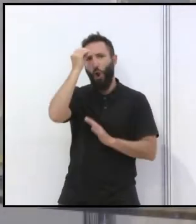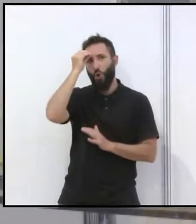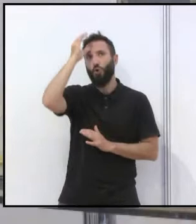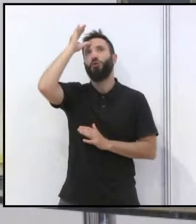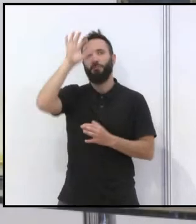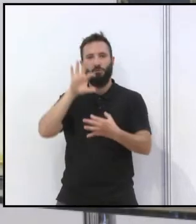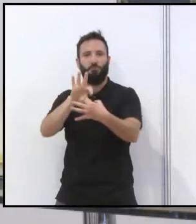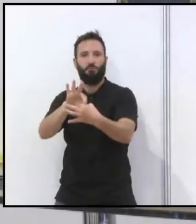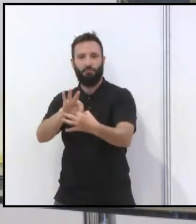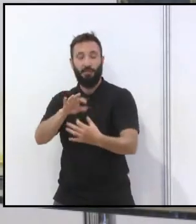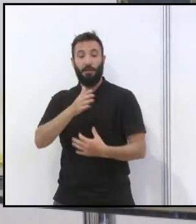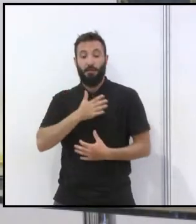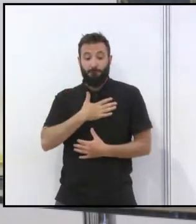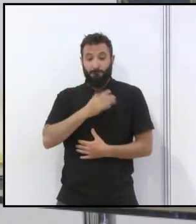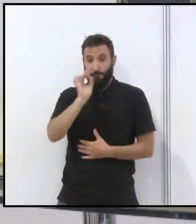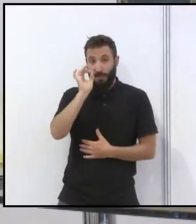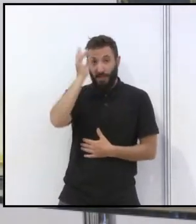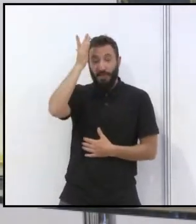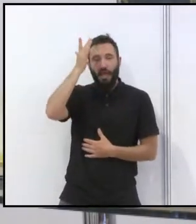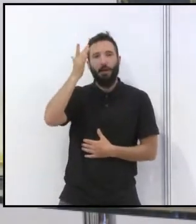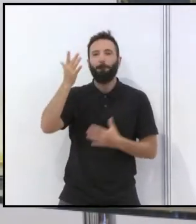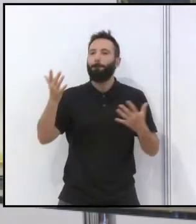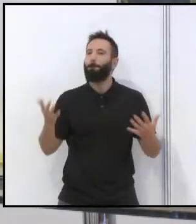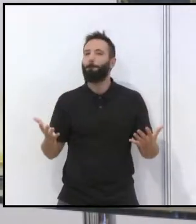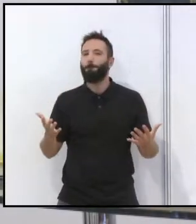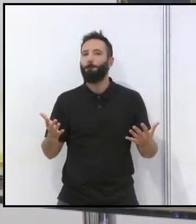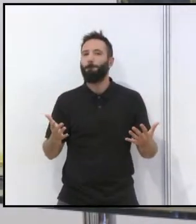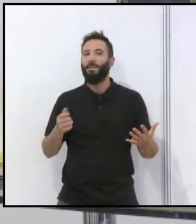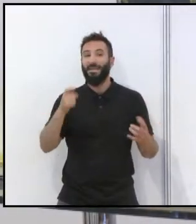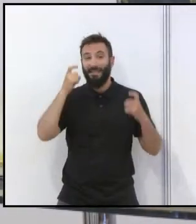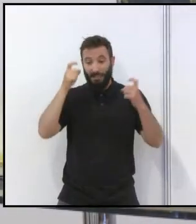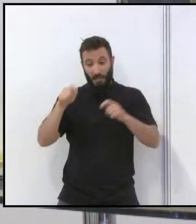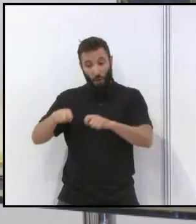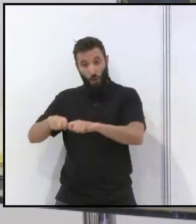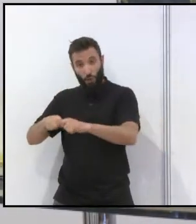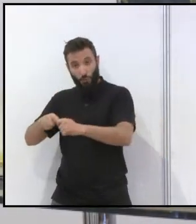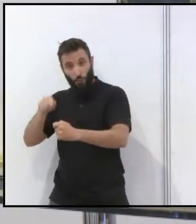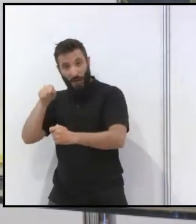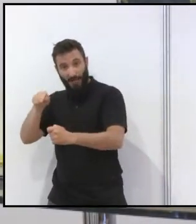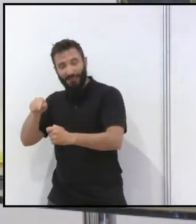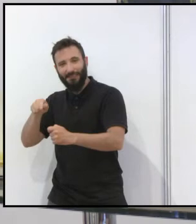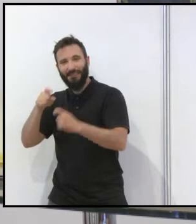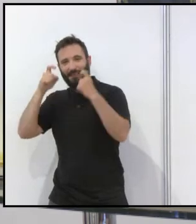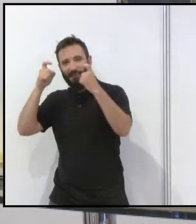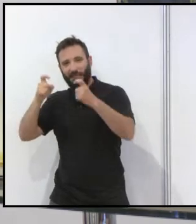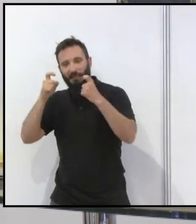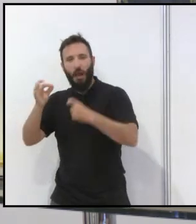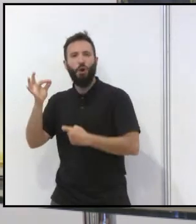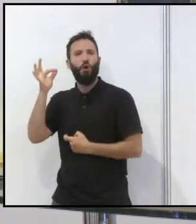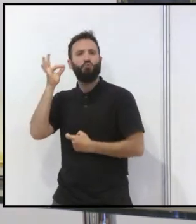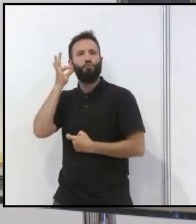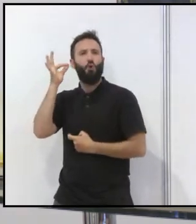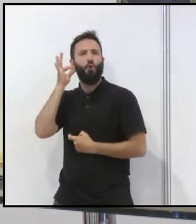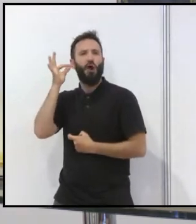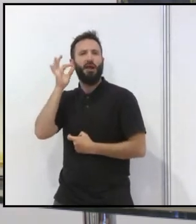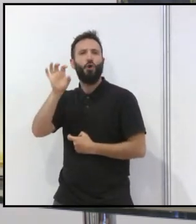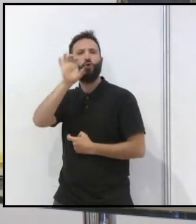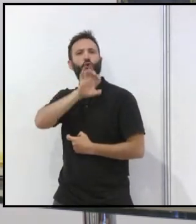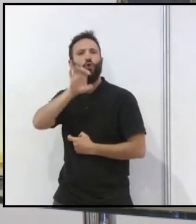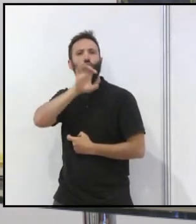Y mi idea es hacer, en esa idea de ruptura, representar mujeres tan curiosas como los